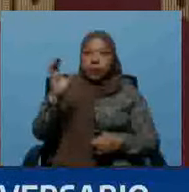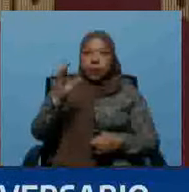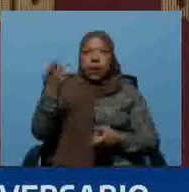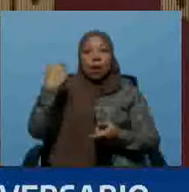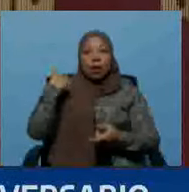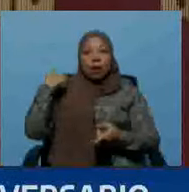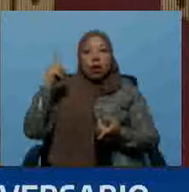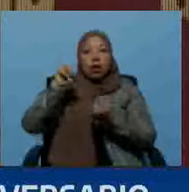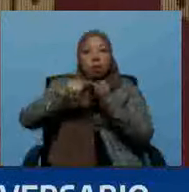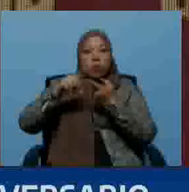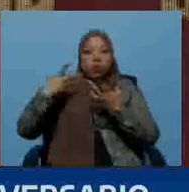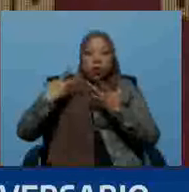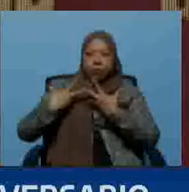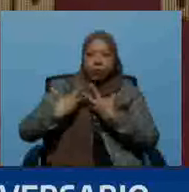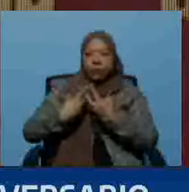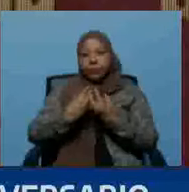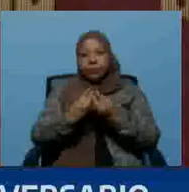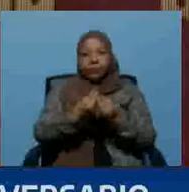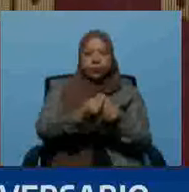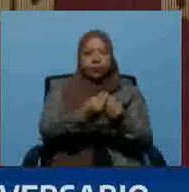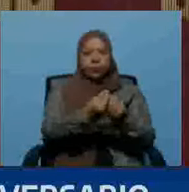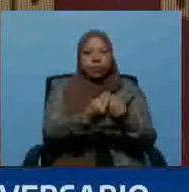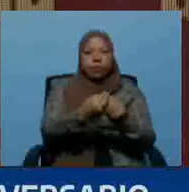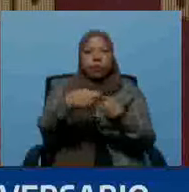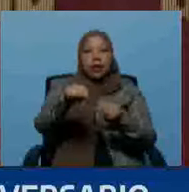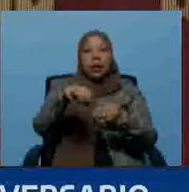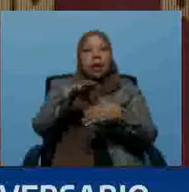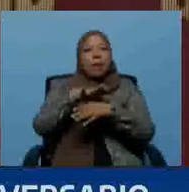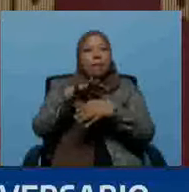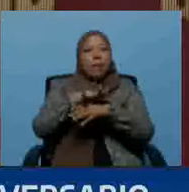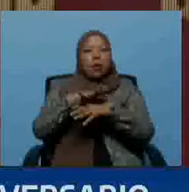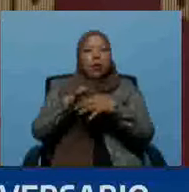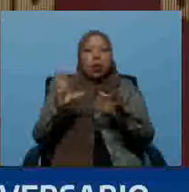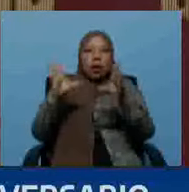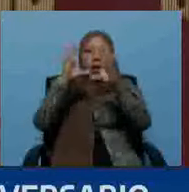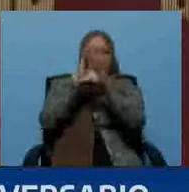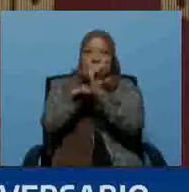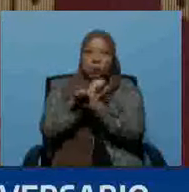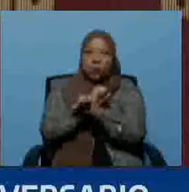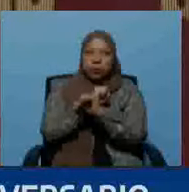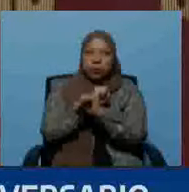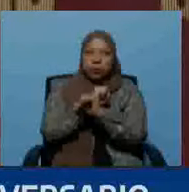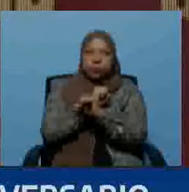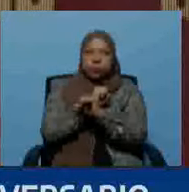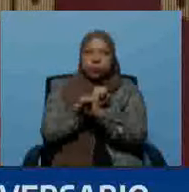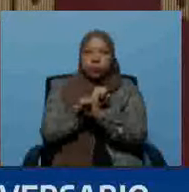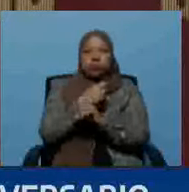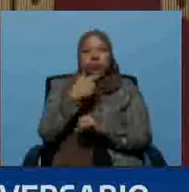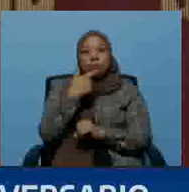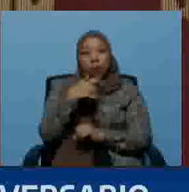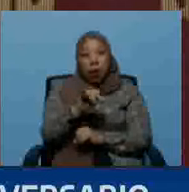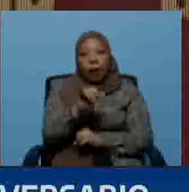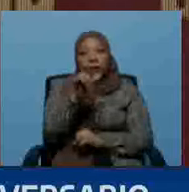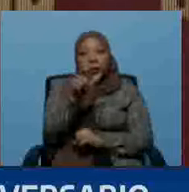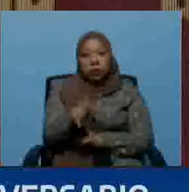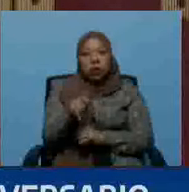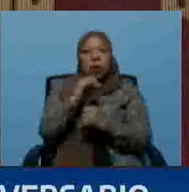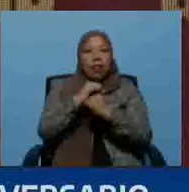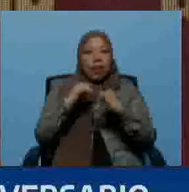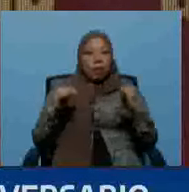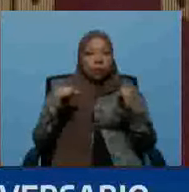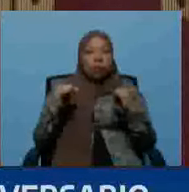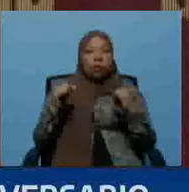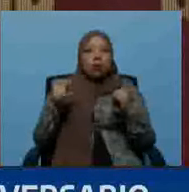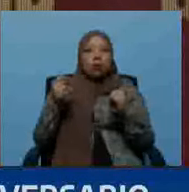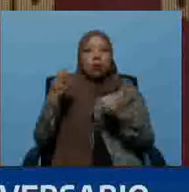vuelta a toda la ciudad. El miércoles creo que fue en la noche. Y bueno, culminaba la ronda